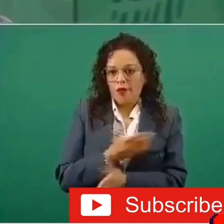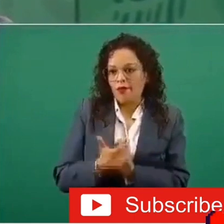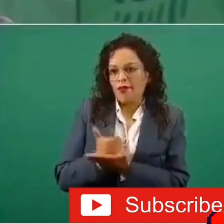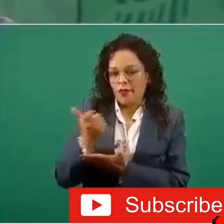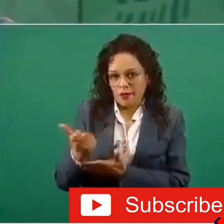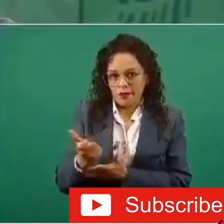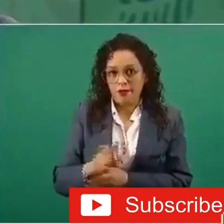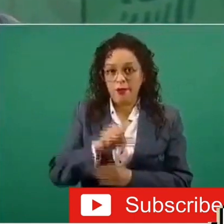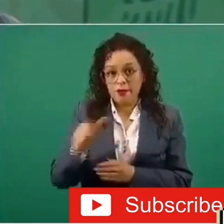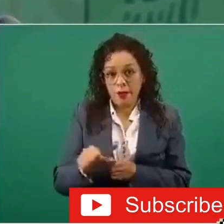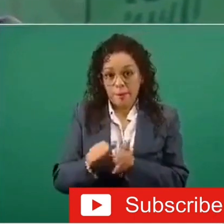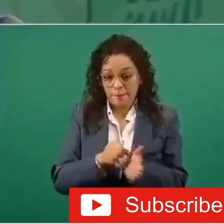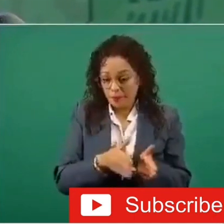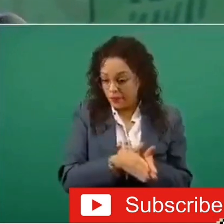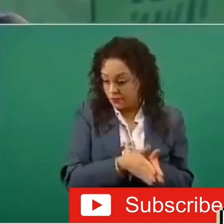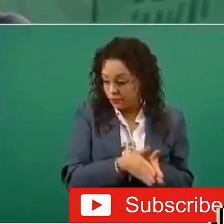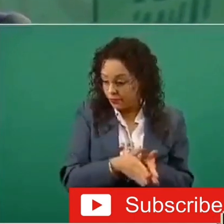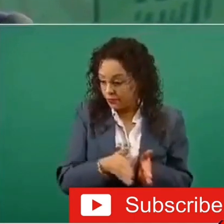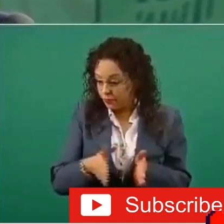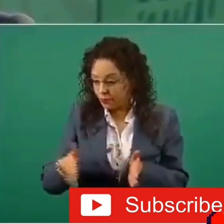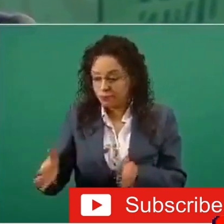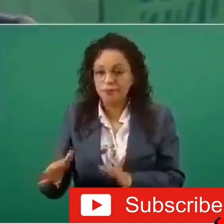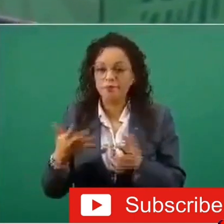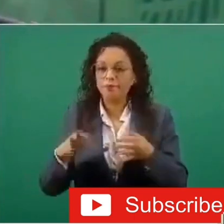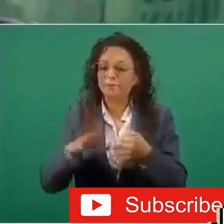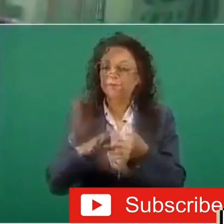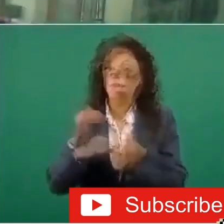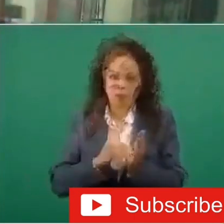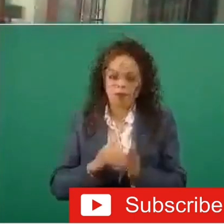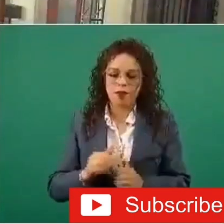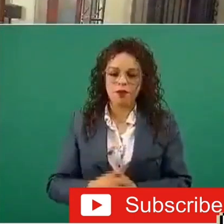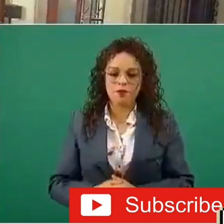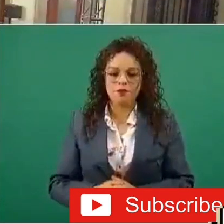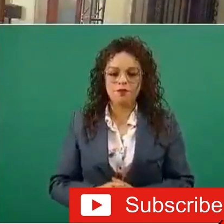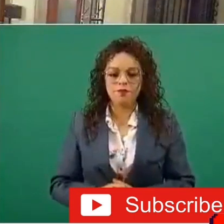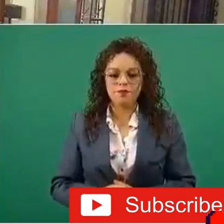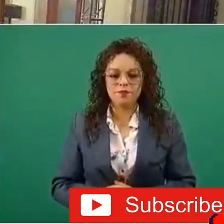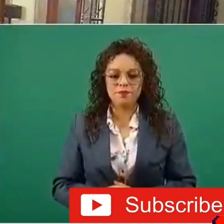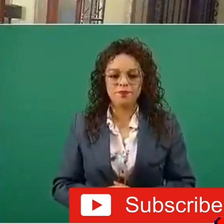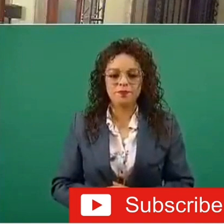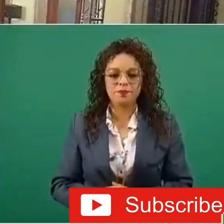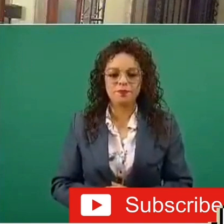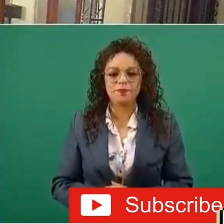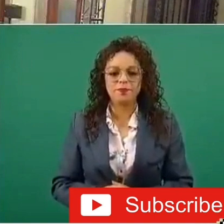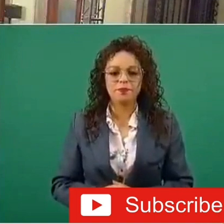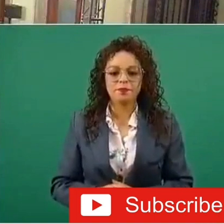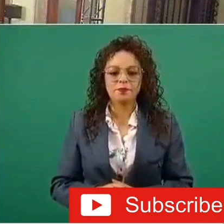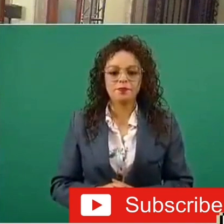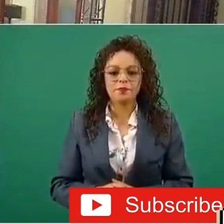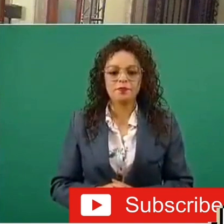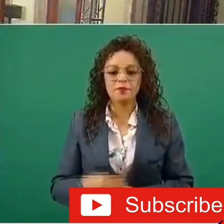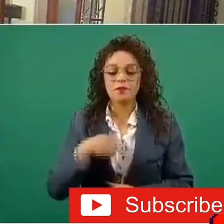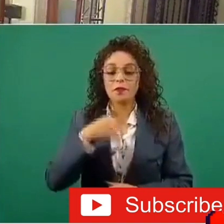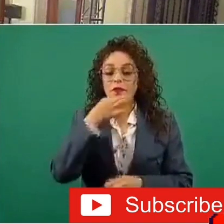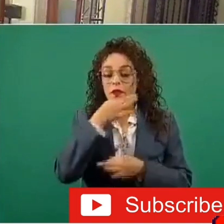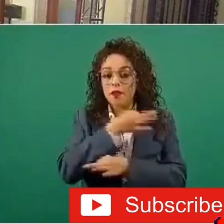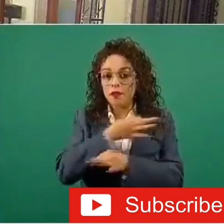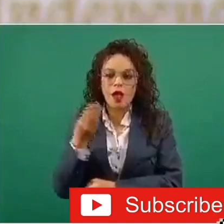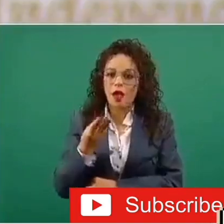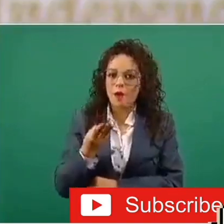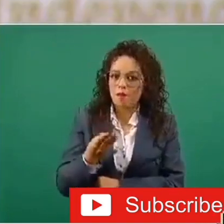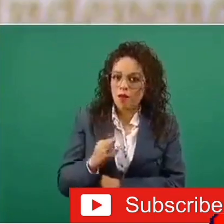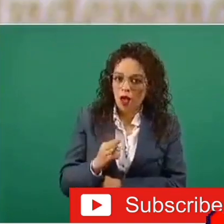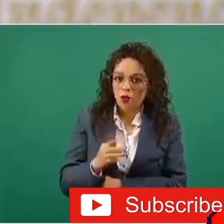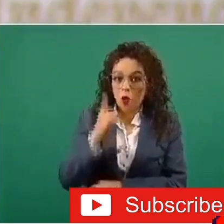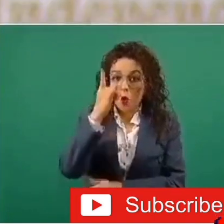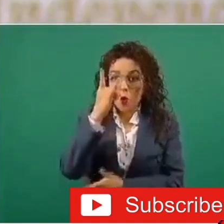el 12 de junio. Normalmente el pago cae después de la 1 de la madrugada, entonces, en esta fecha y